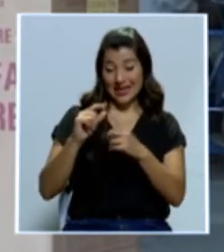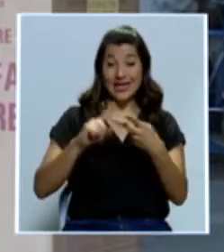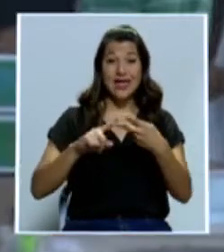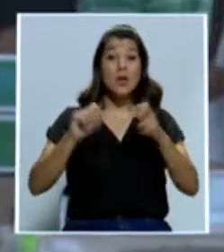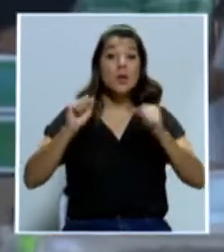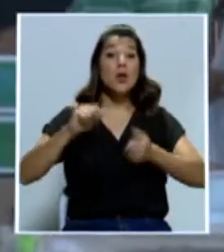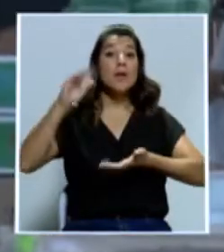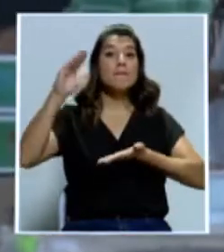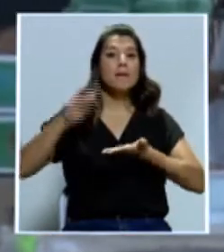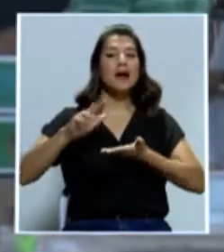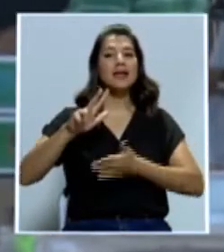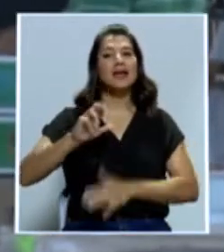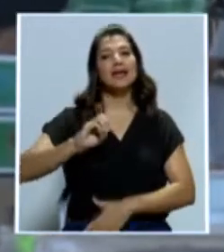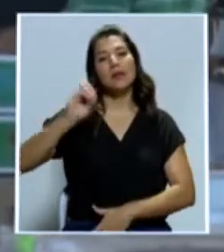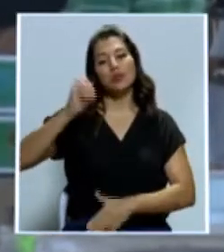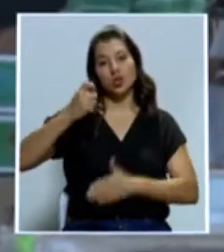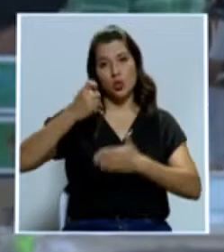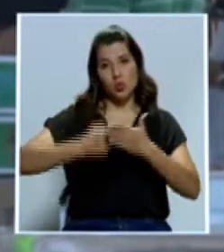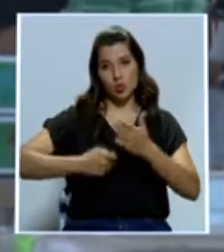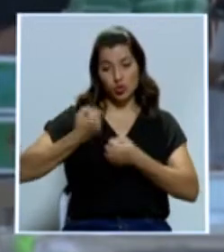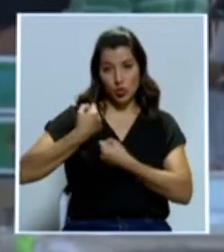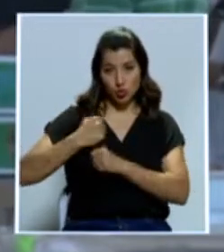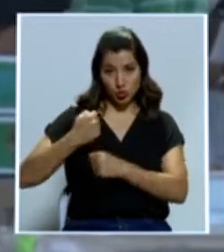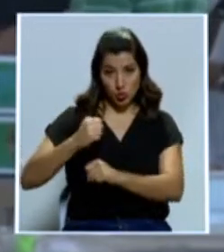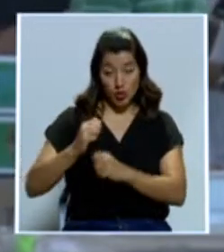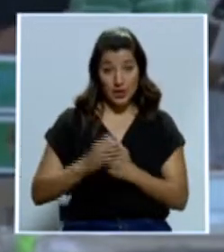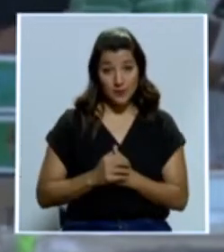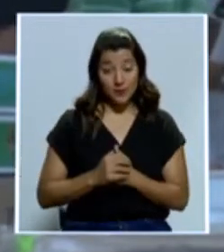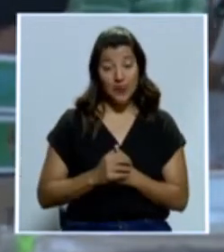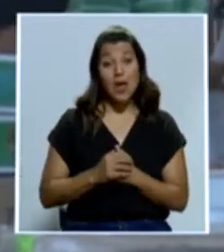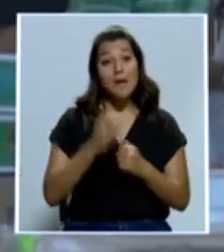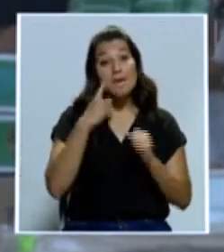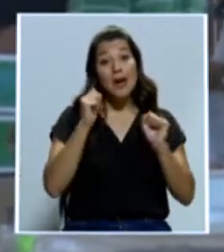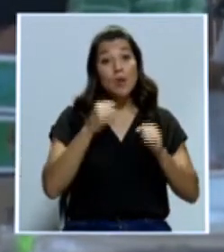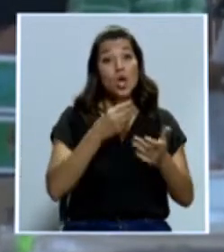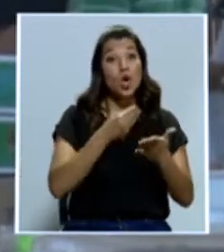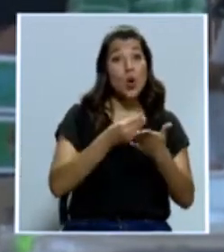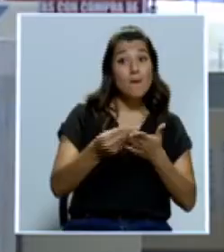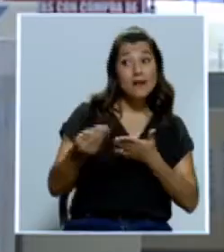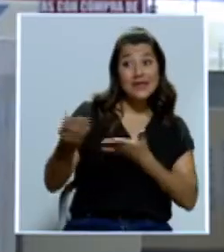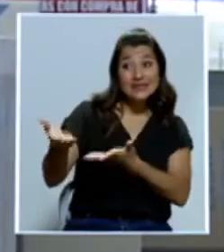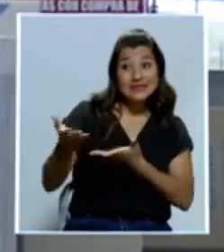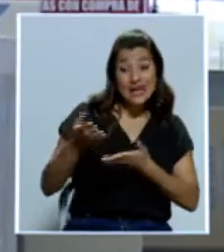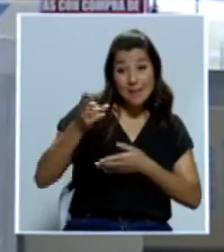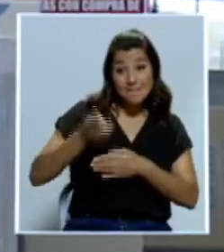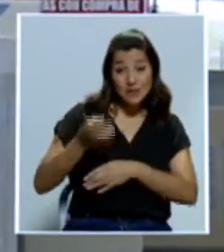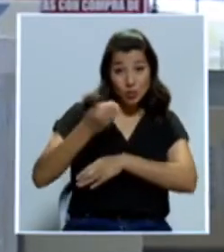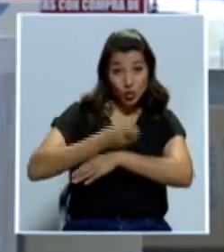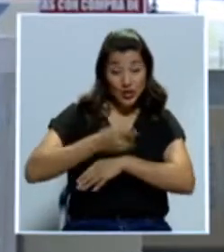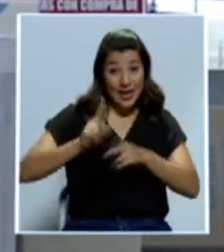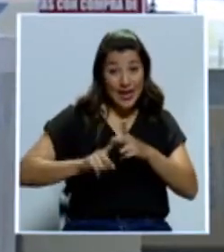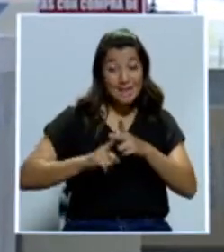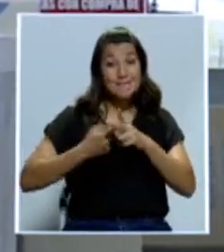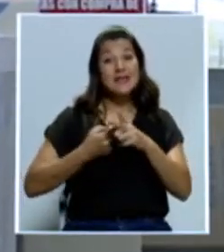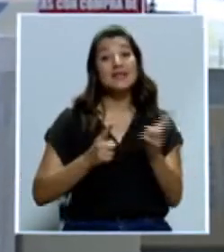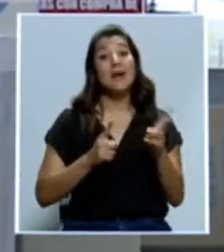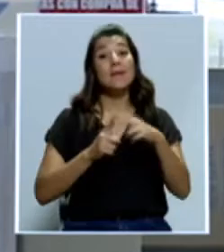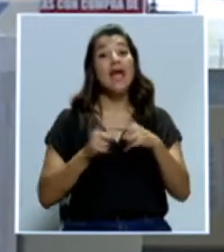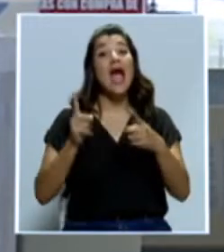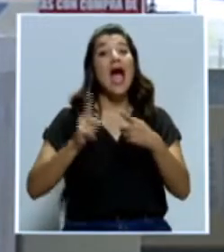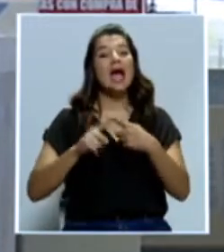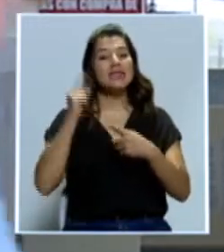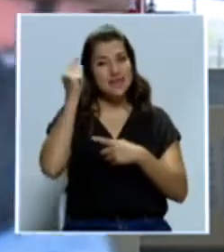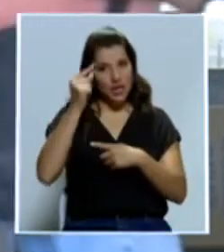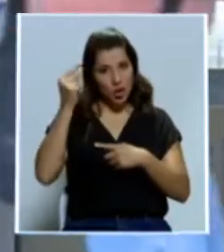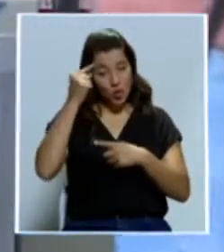un 30% los impuestos municipales. La disposición de poder comprar y retirar los artículos el mismo día entraría a regir una vez que el gobierno